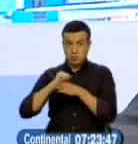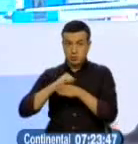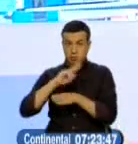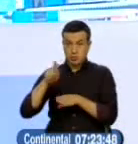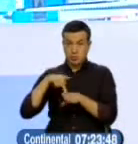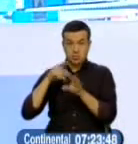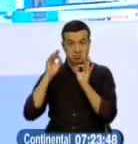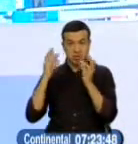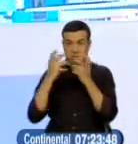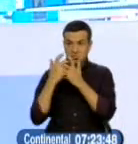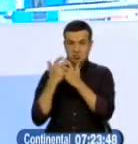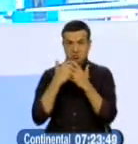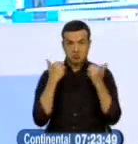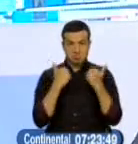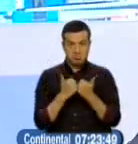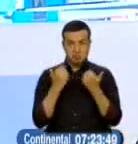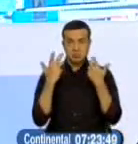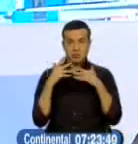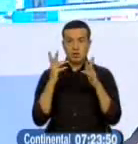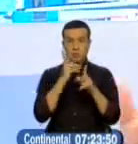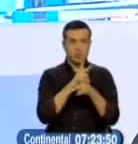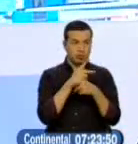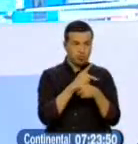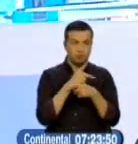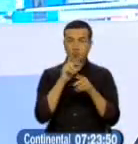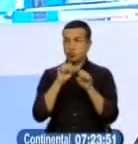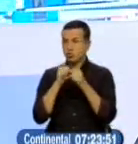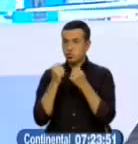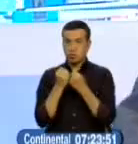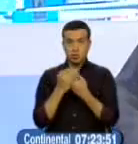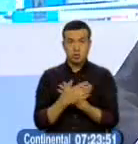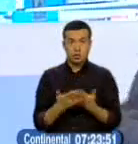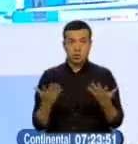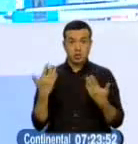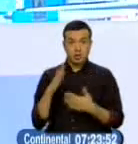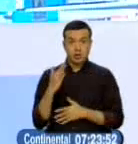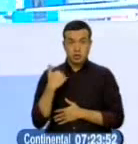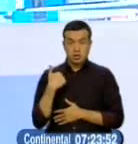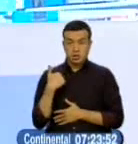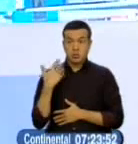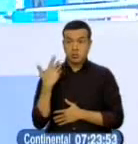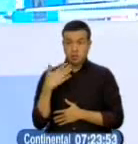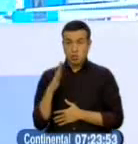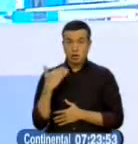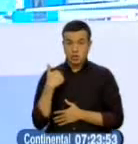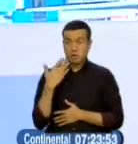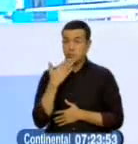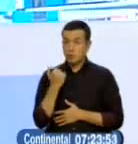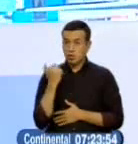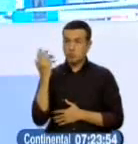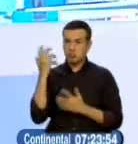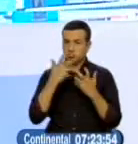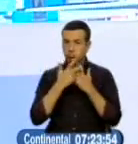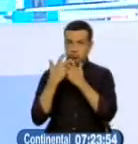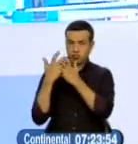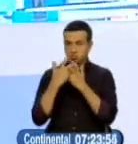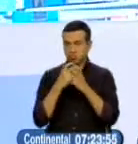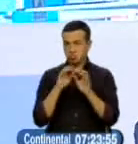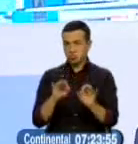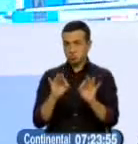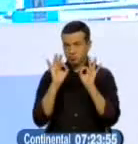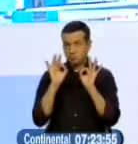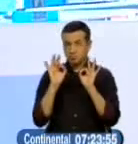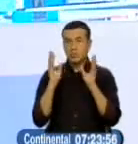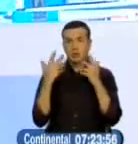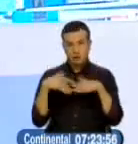están bien articuladas, tanto con lo productivo, con lo social, tenemos ya un sistema mucho más articulado en ese sentido.